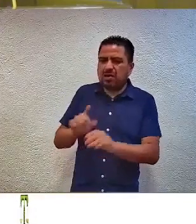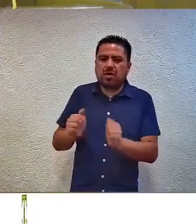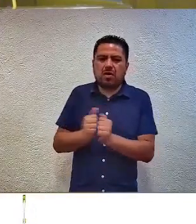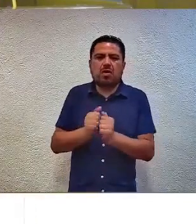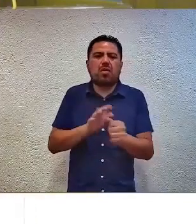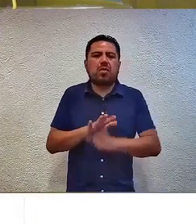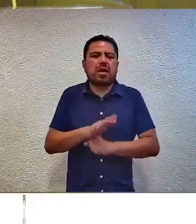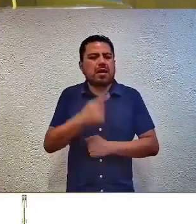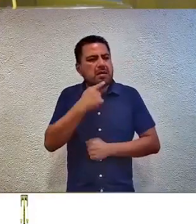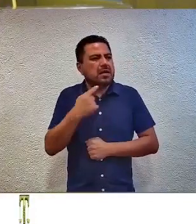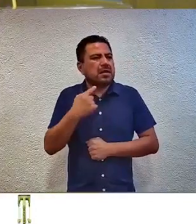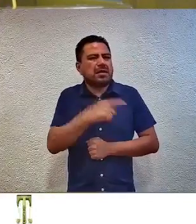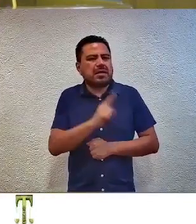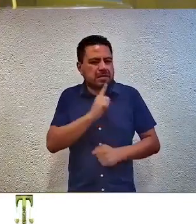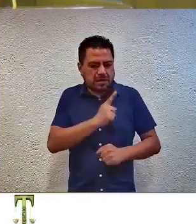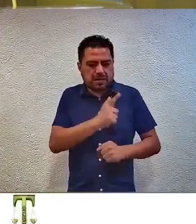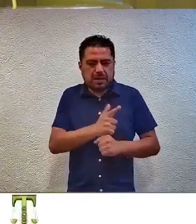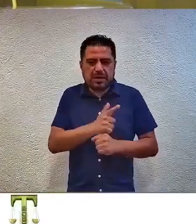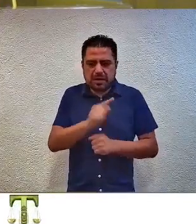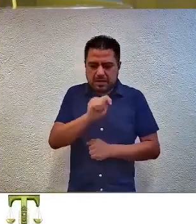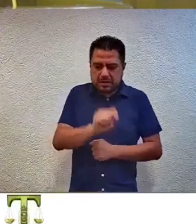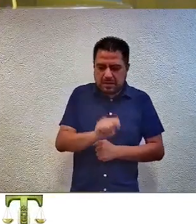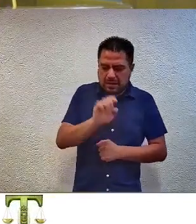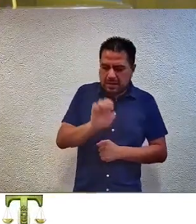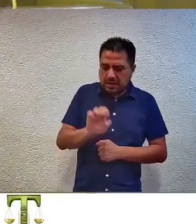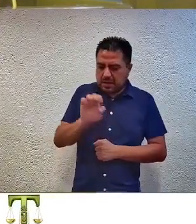recurso de apelación identificado con la clave